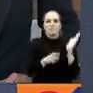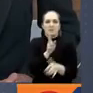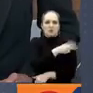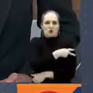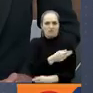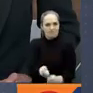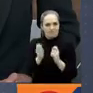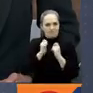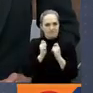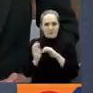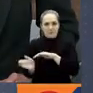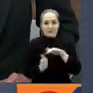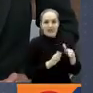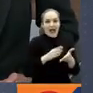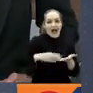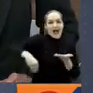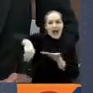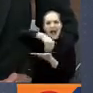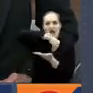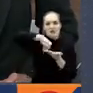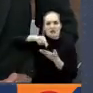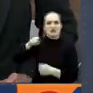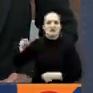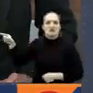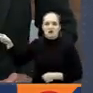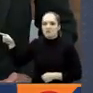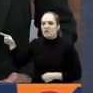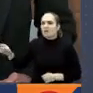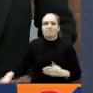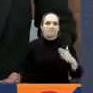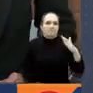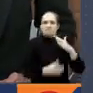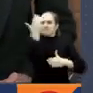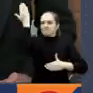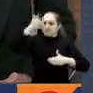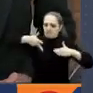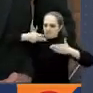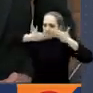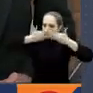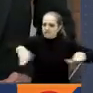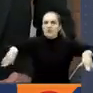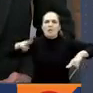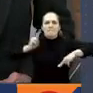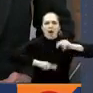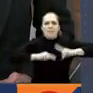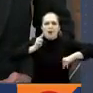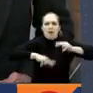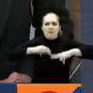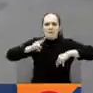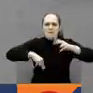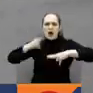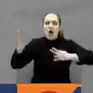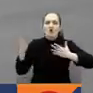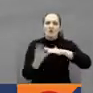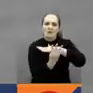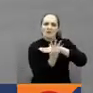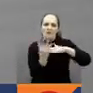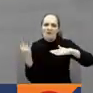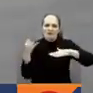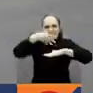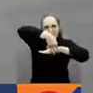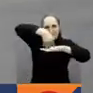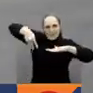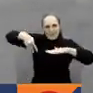En el Atlántico se dio el banderazo para iniciar las obras de construcción de infraestructura turística en las playas de Puerto Colombia. Serán